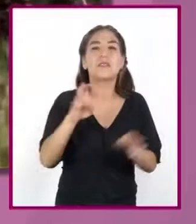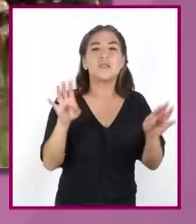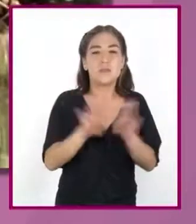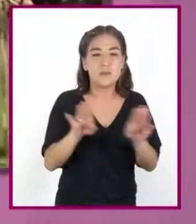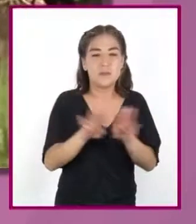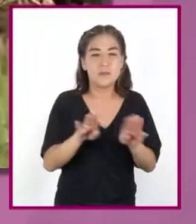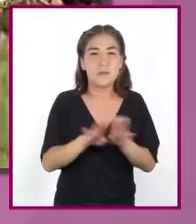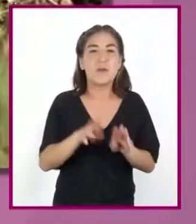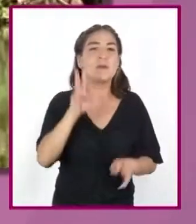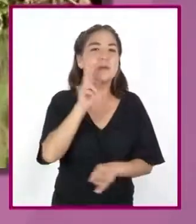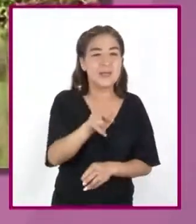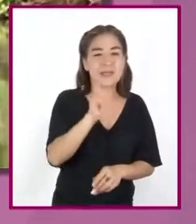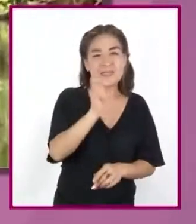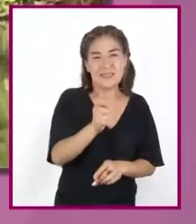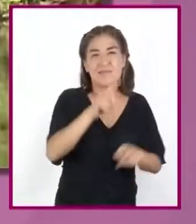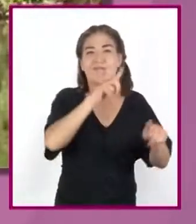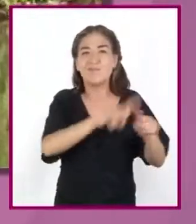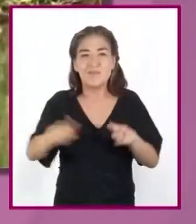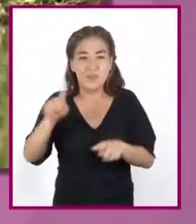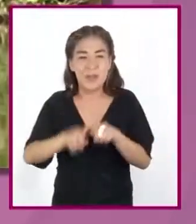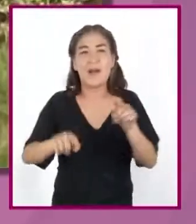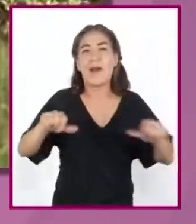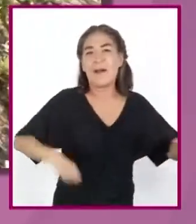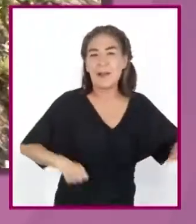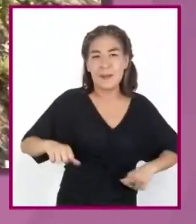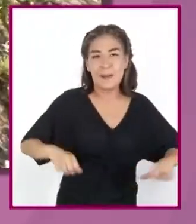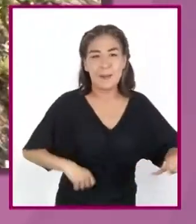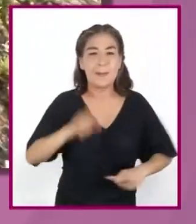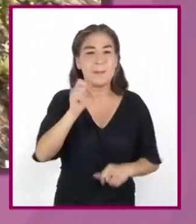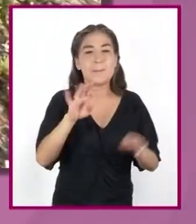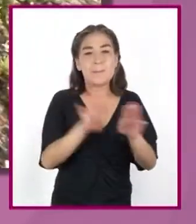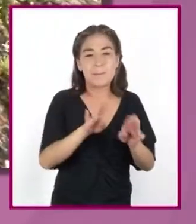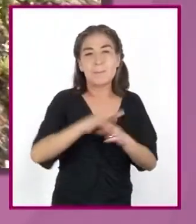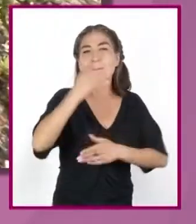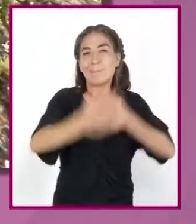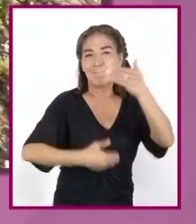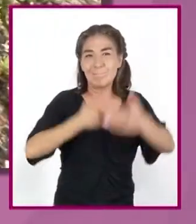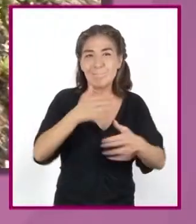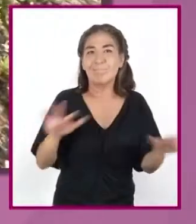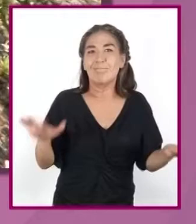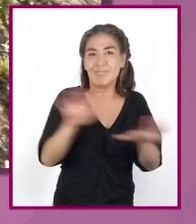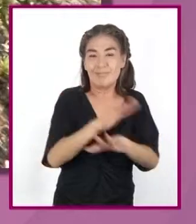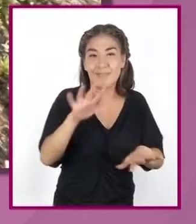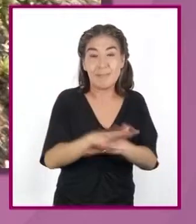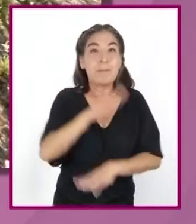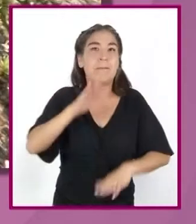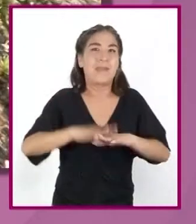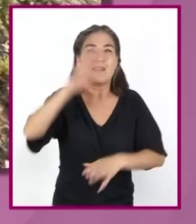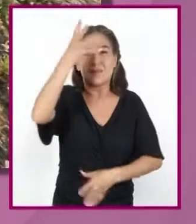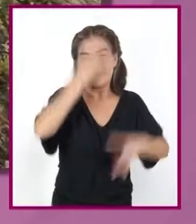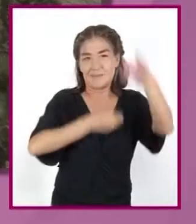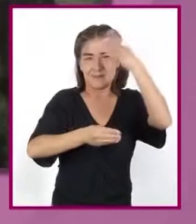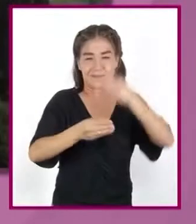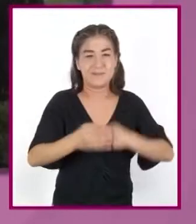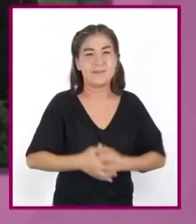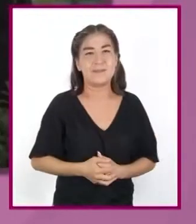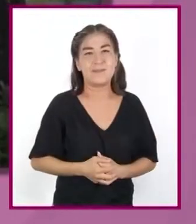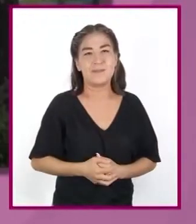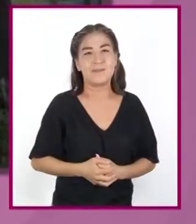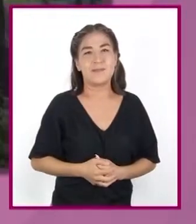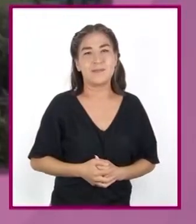con alta biodiversidad, actividad que se ha ido refinando conforme se adquiere mayor conocimiento.